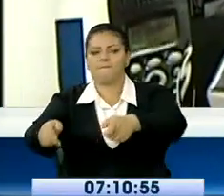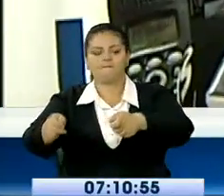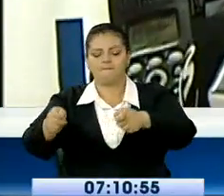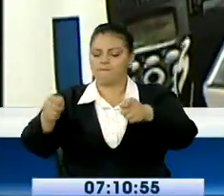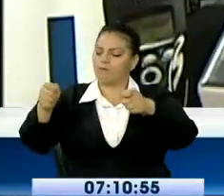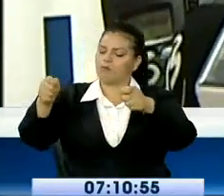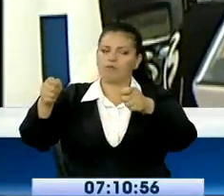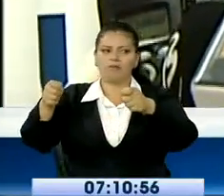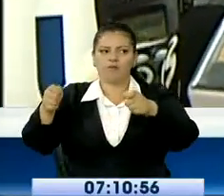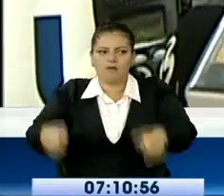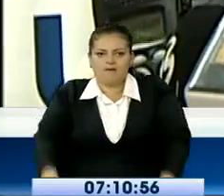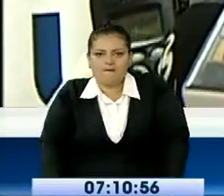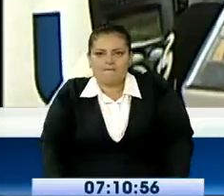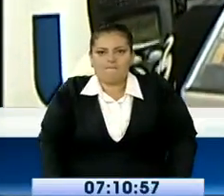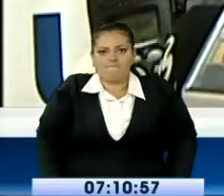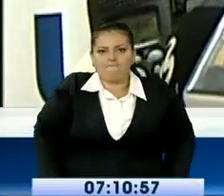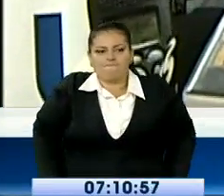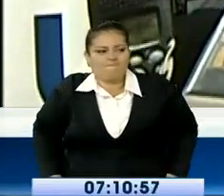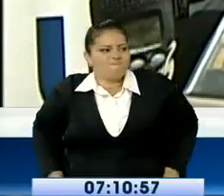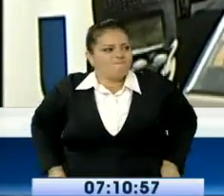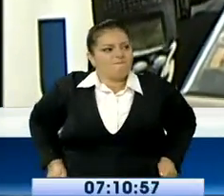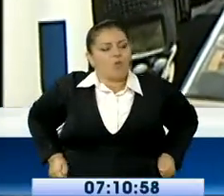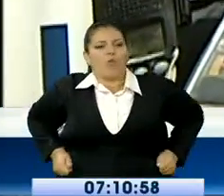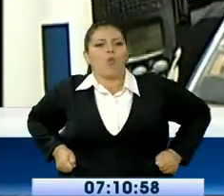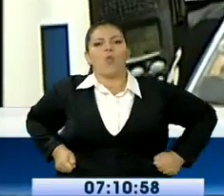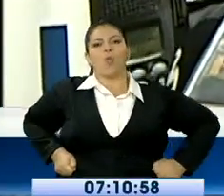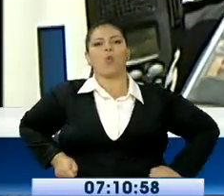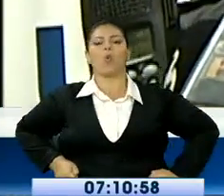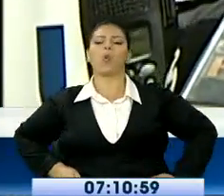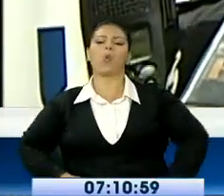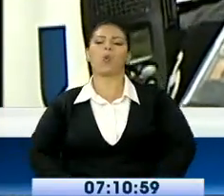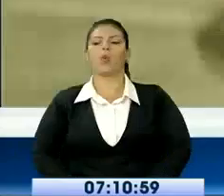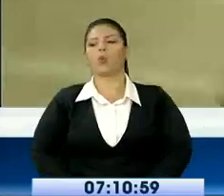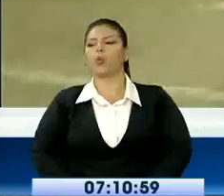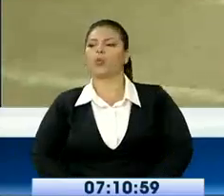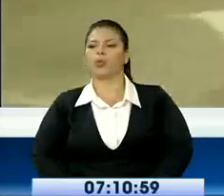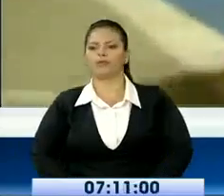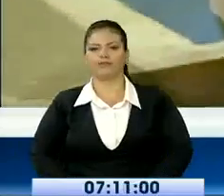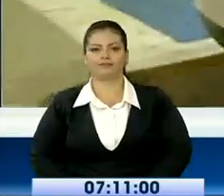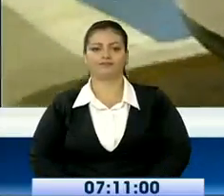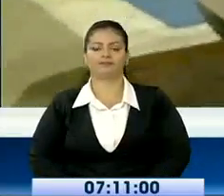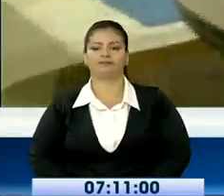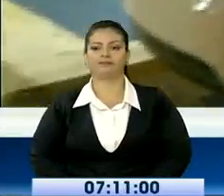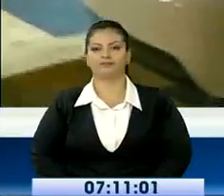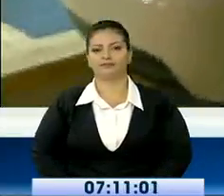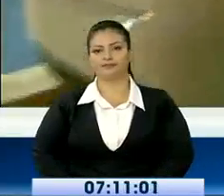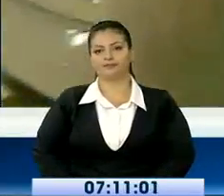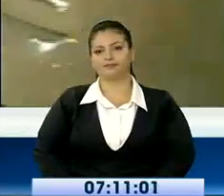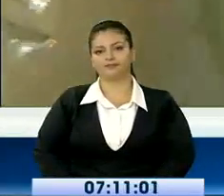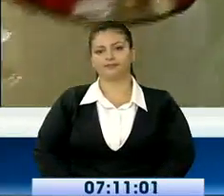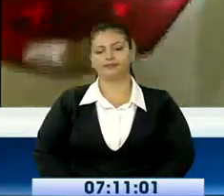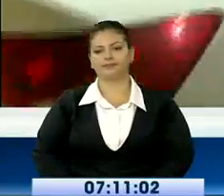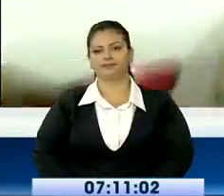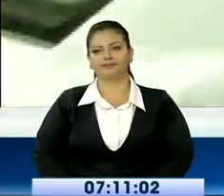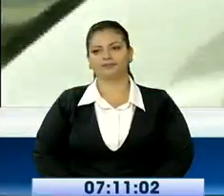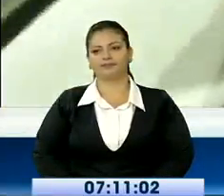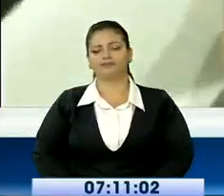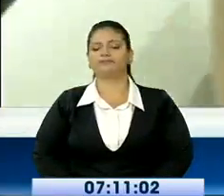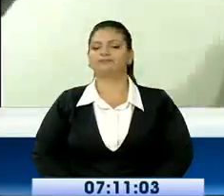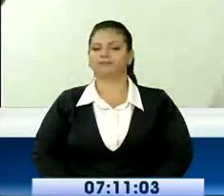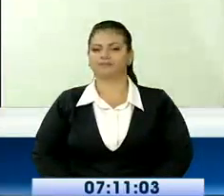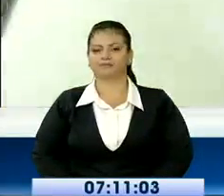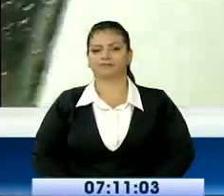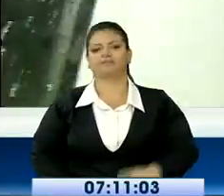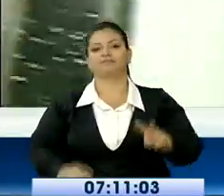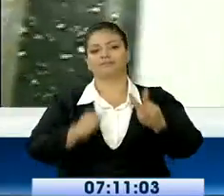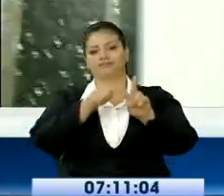tenía en su cuerpo para no ser detectado al momento que salgan del local. El individuo y su supuesta pareja